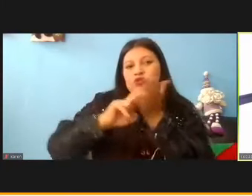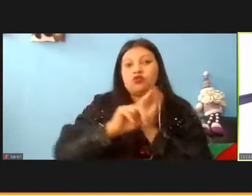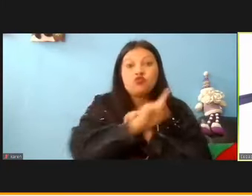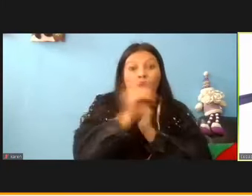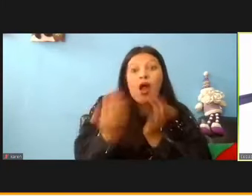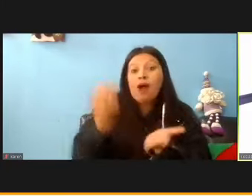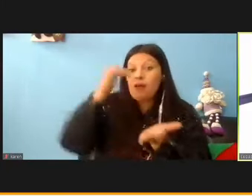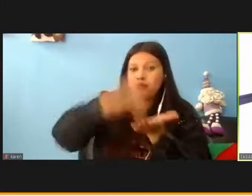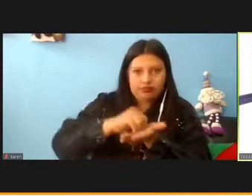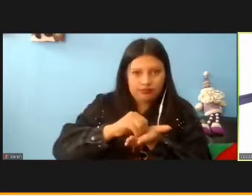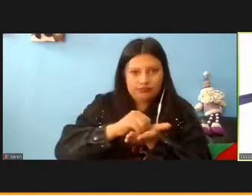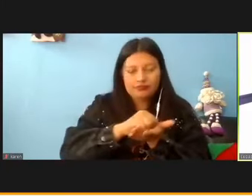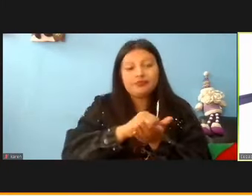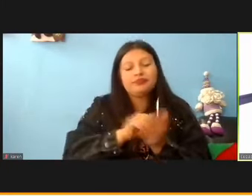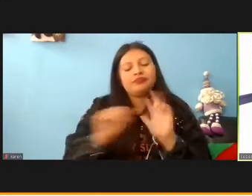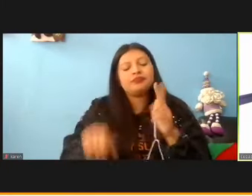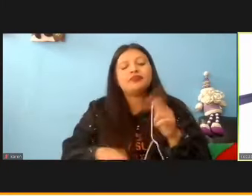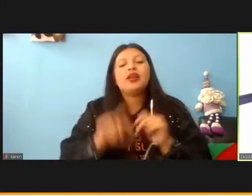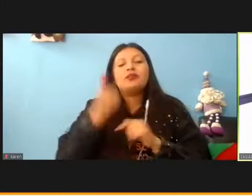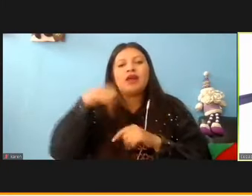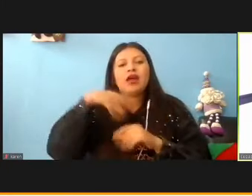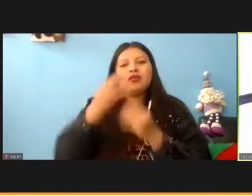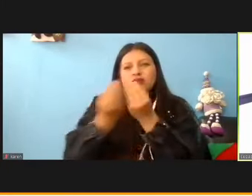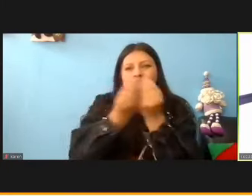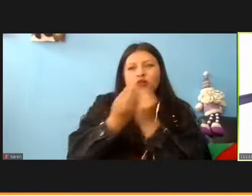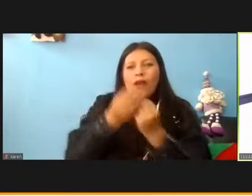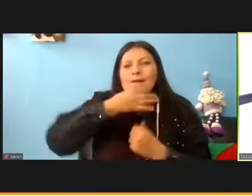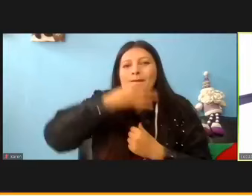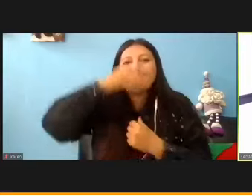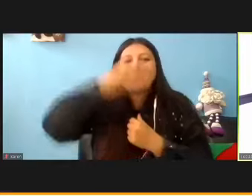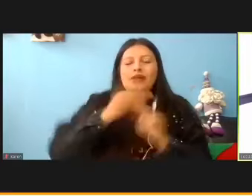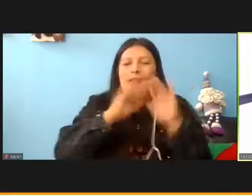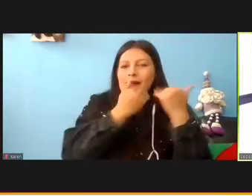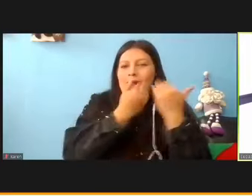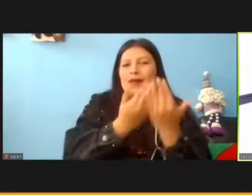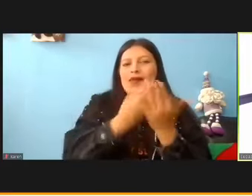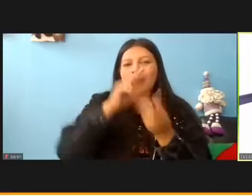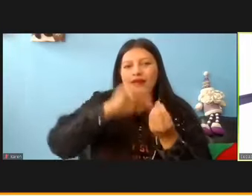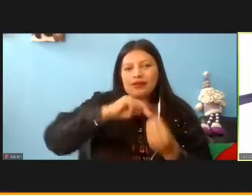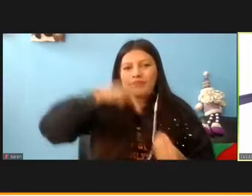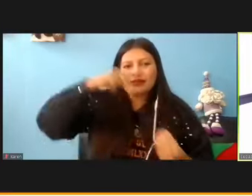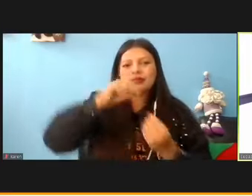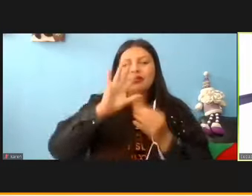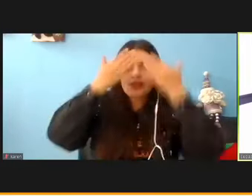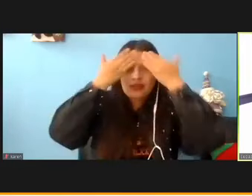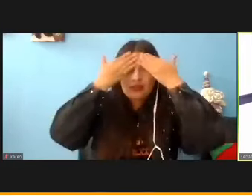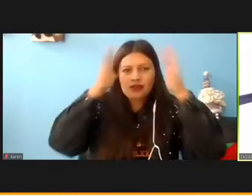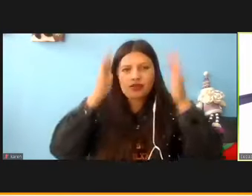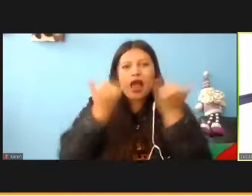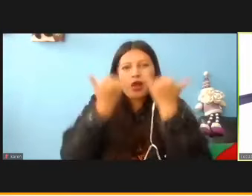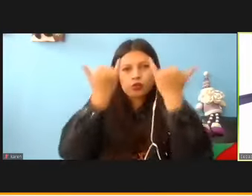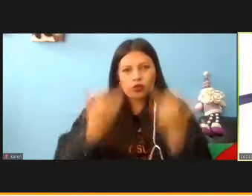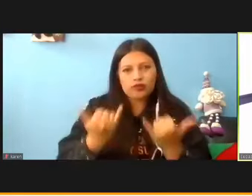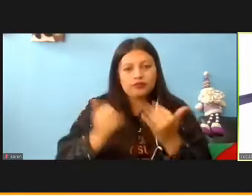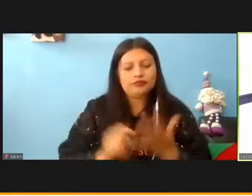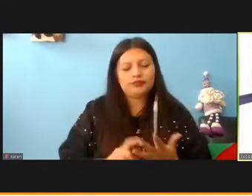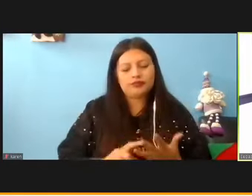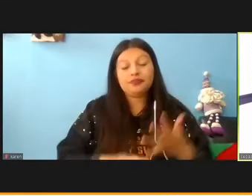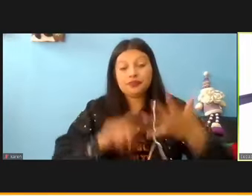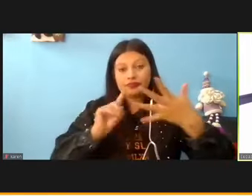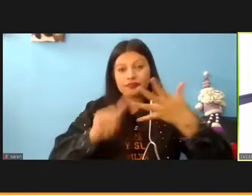repetición, y en los legados de la Comisión de la Verdad en el marco de la crisis democrática actual.